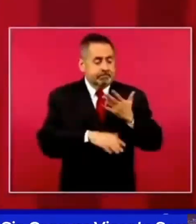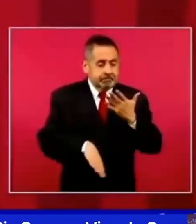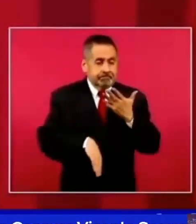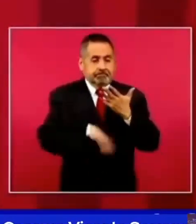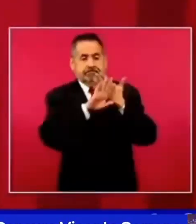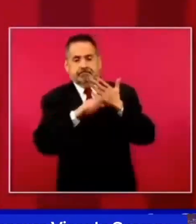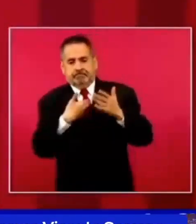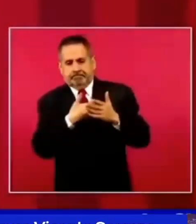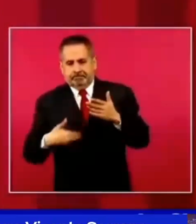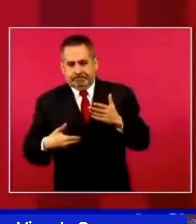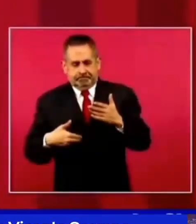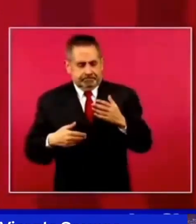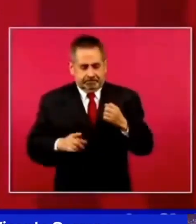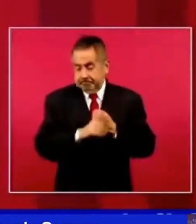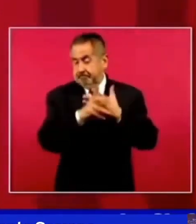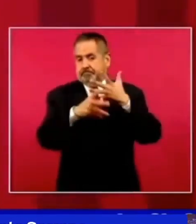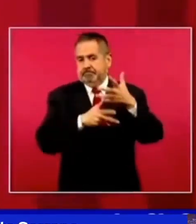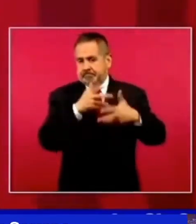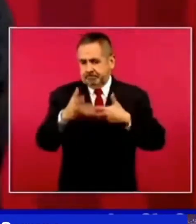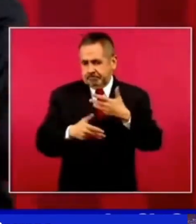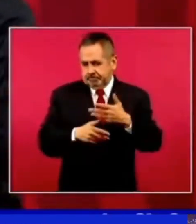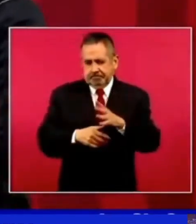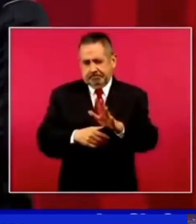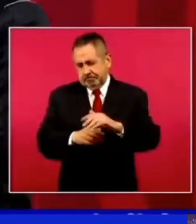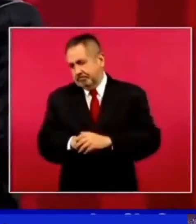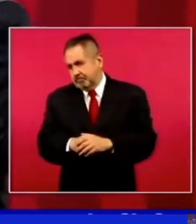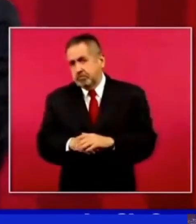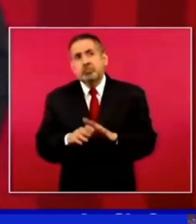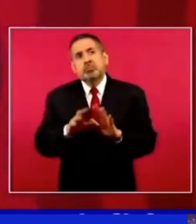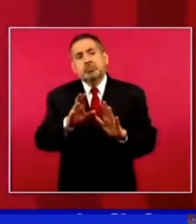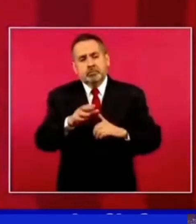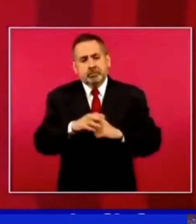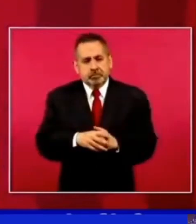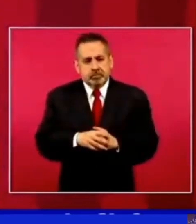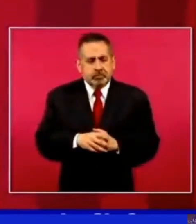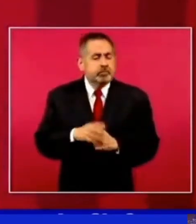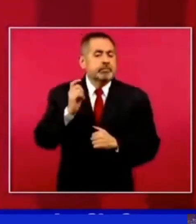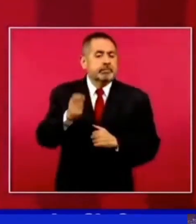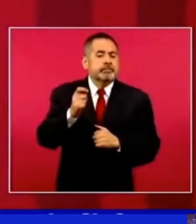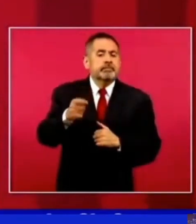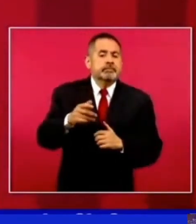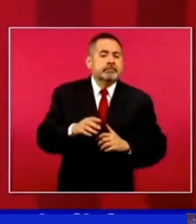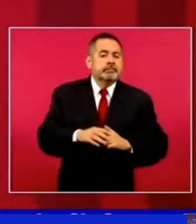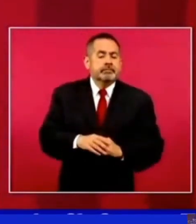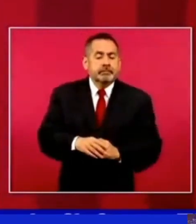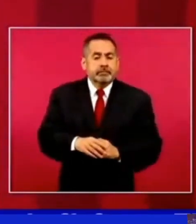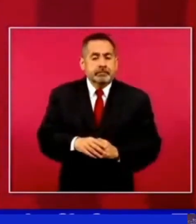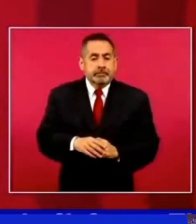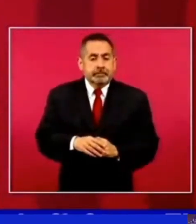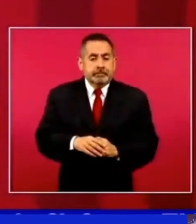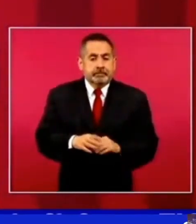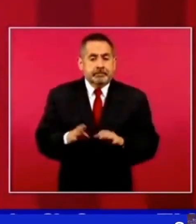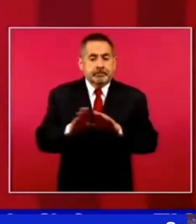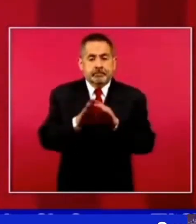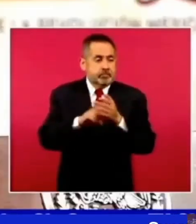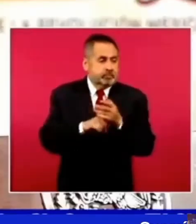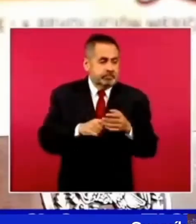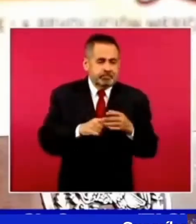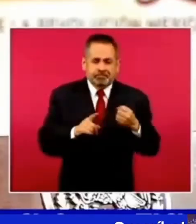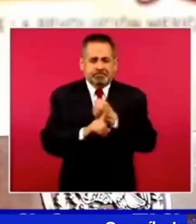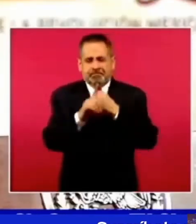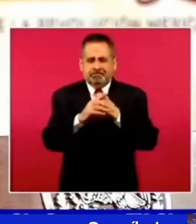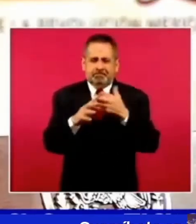o se llegaba al poder mediante las armas